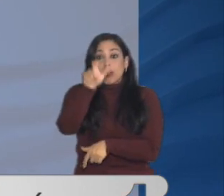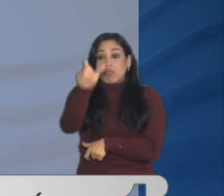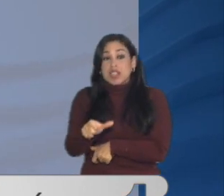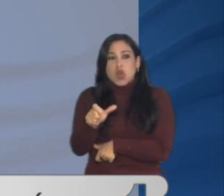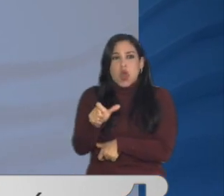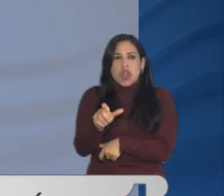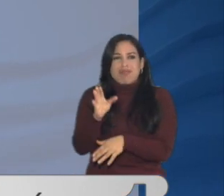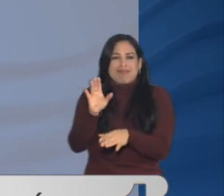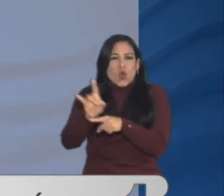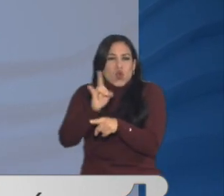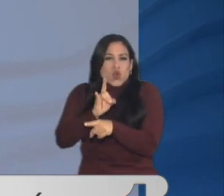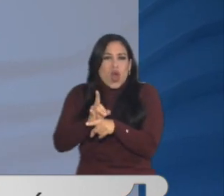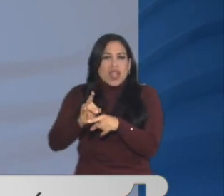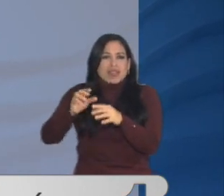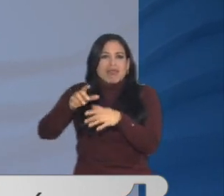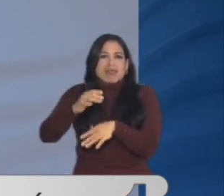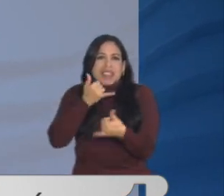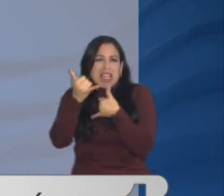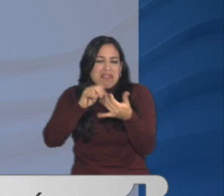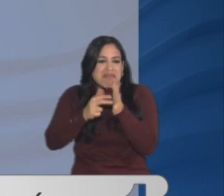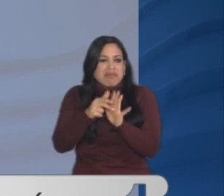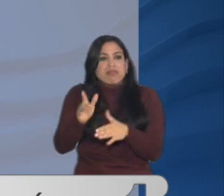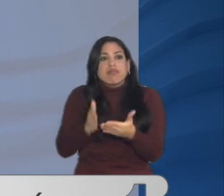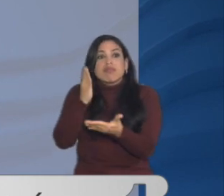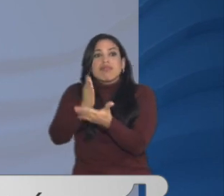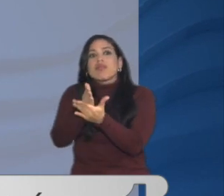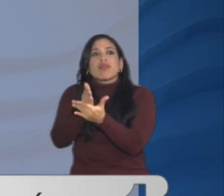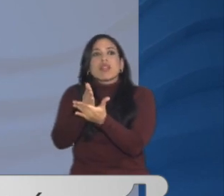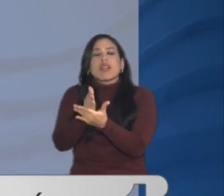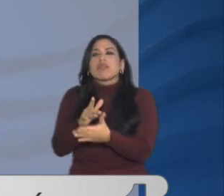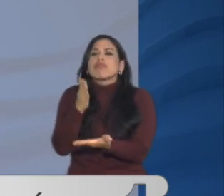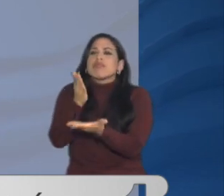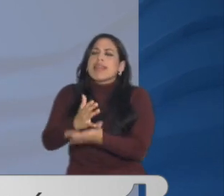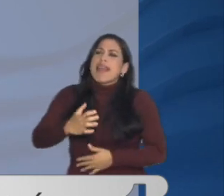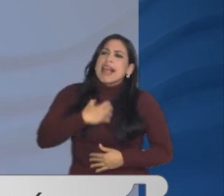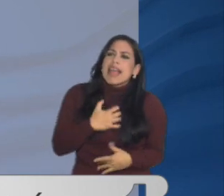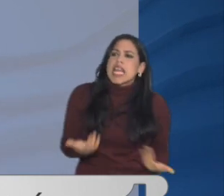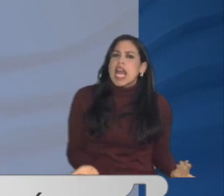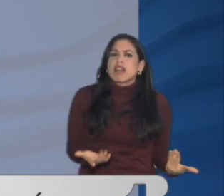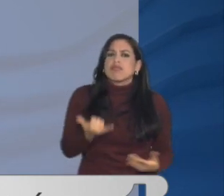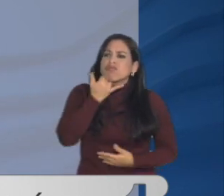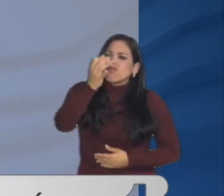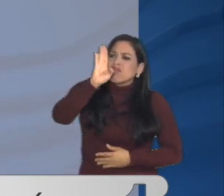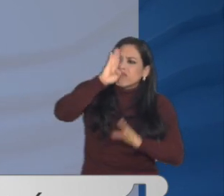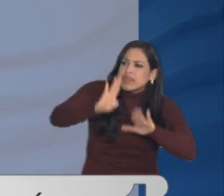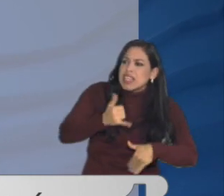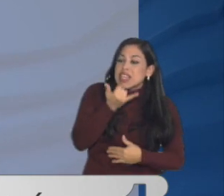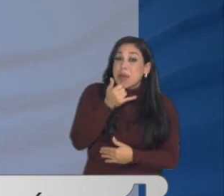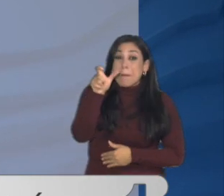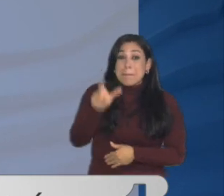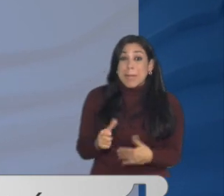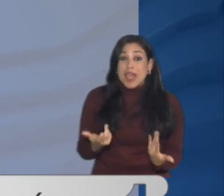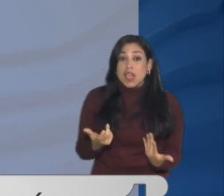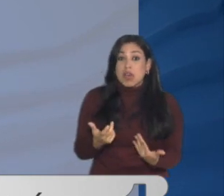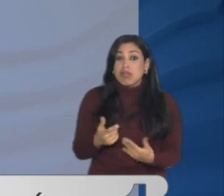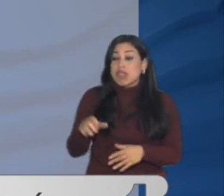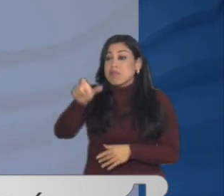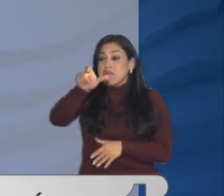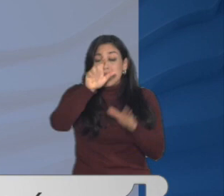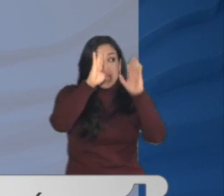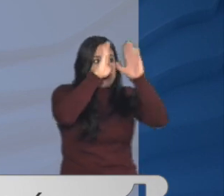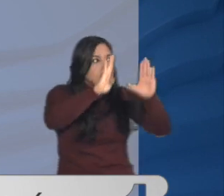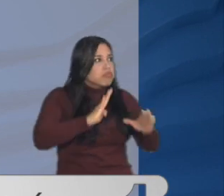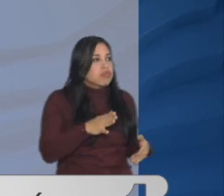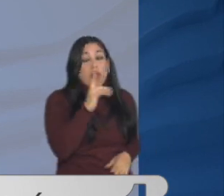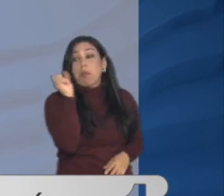una usuaria de una compañía de telefonía celular, fue a hacer un reclamo, pero este reclamo no fue atendido como ella